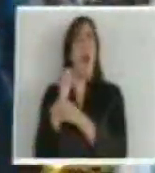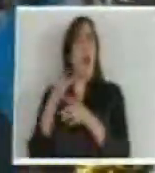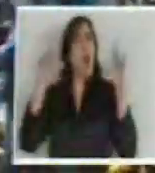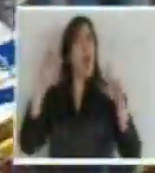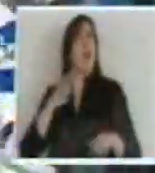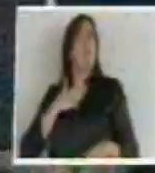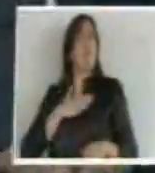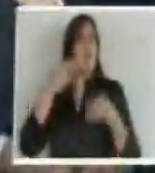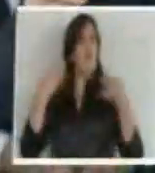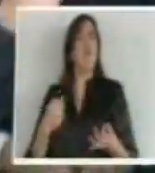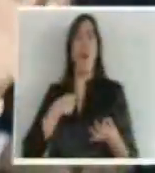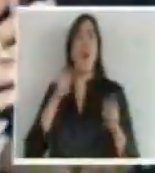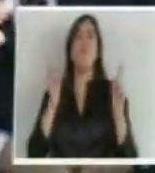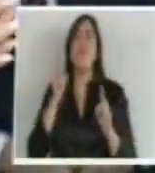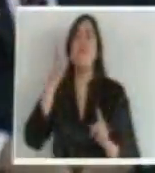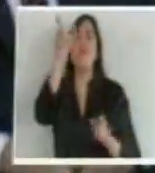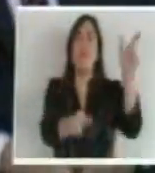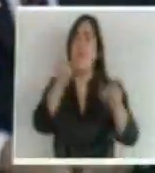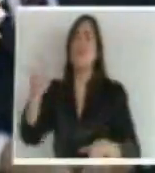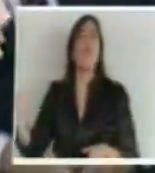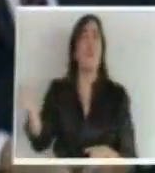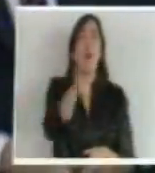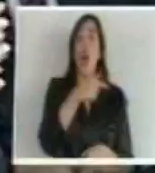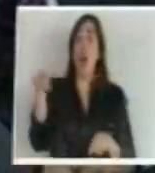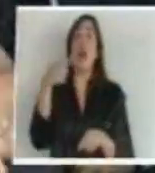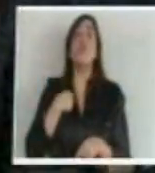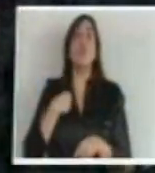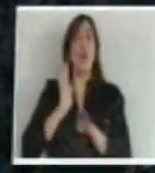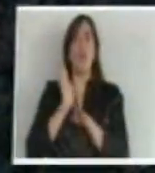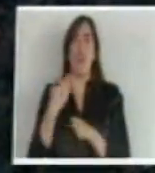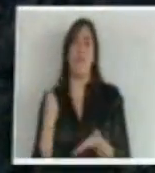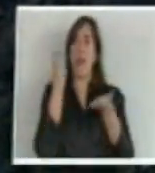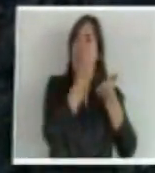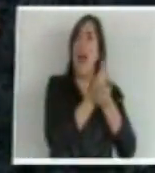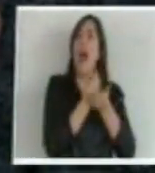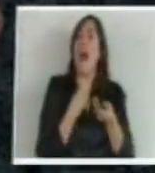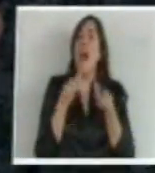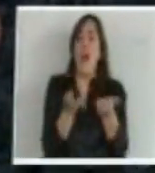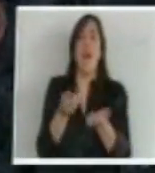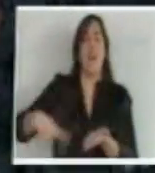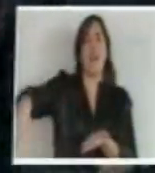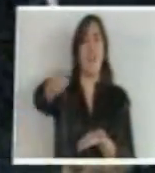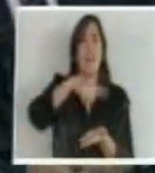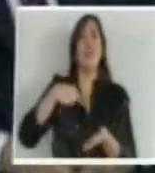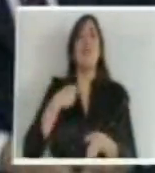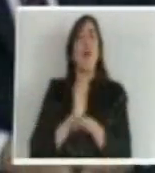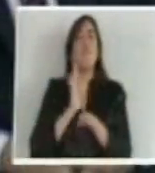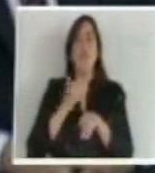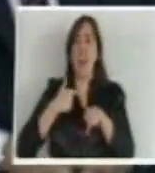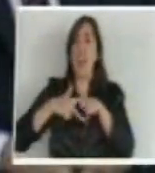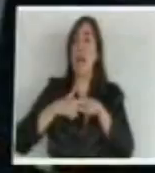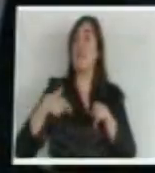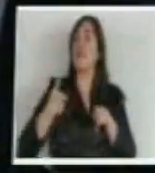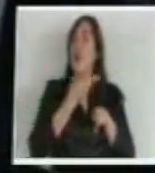Los protagonistas son ustedes. Yo solo soy un instrumento, quiero solo ser el instrumento de la